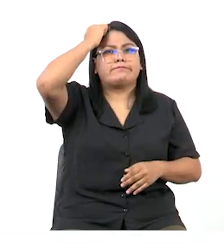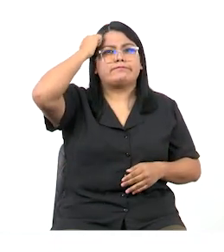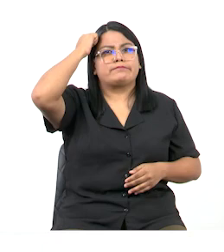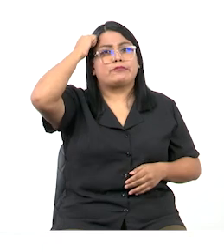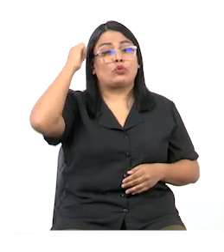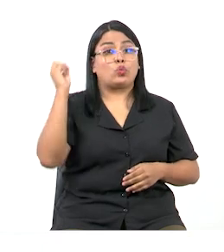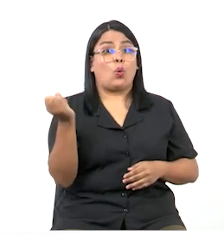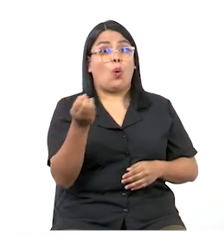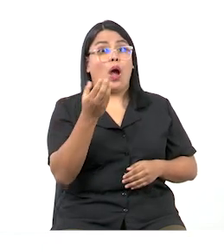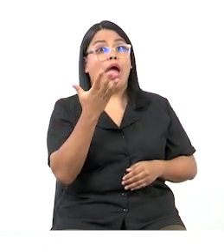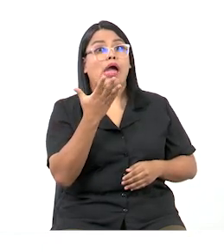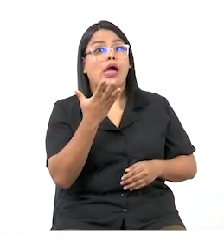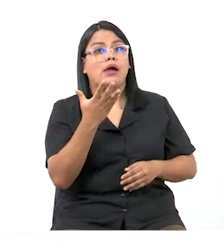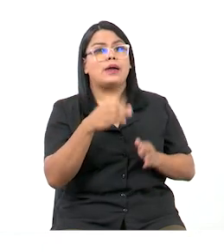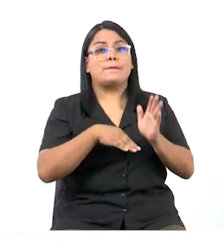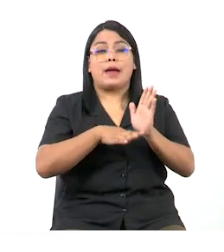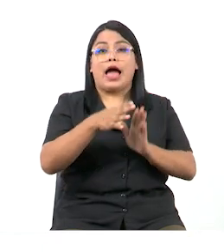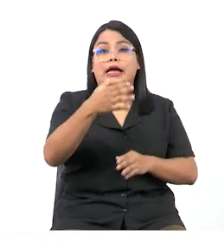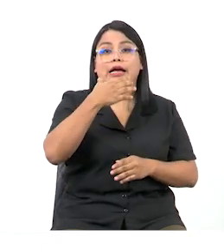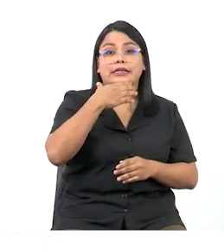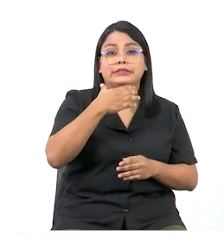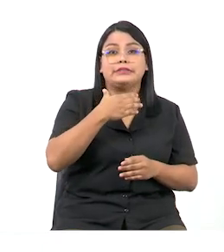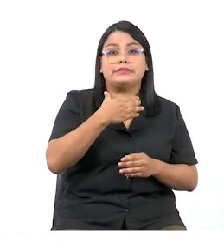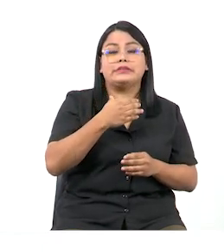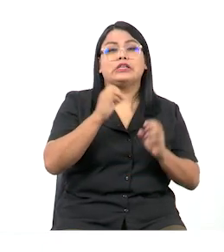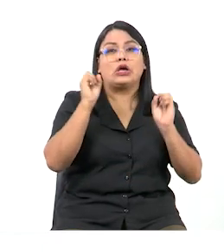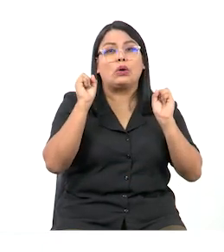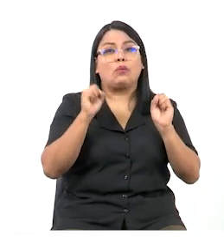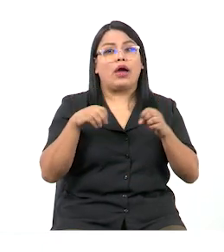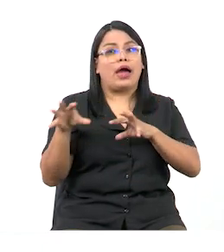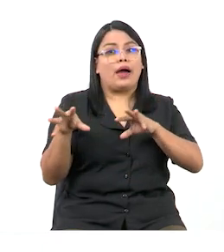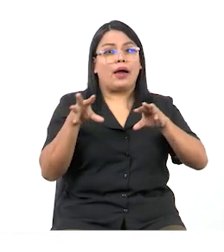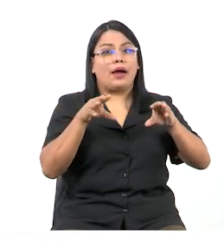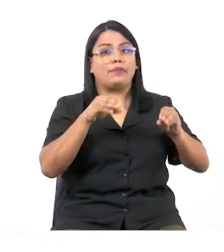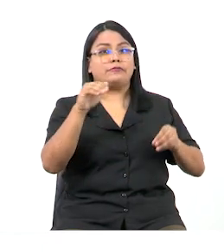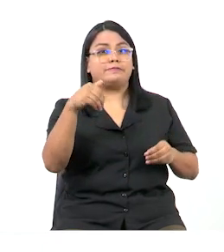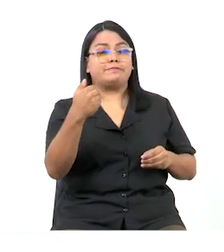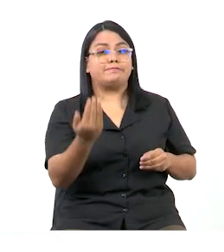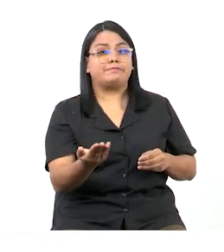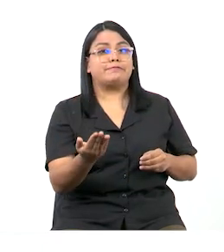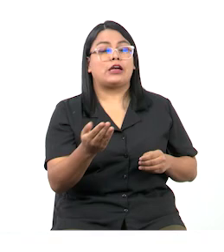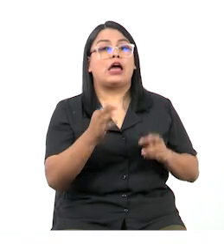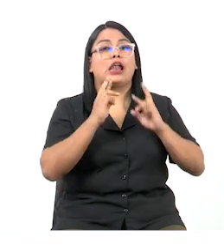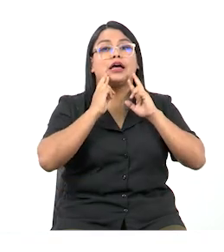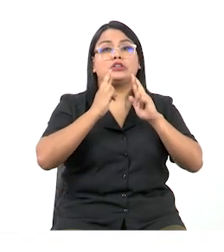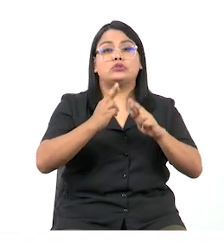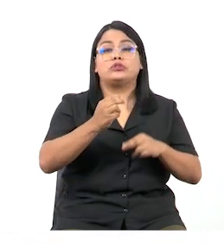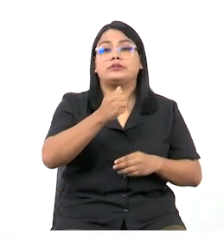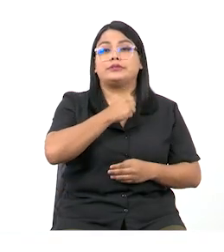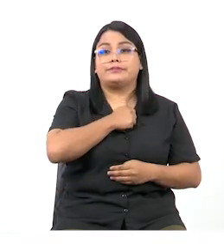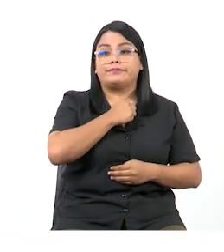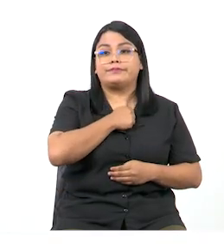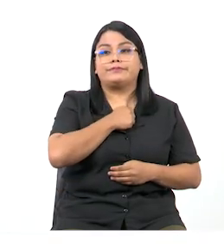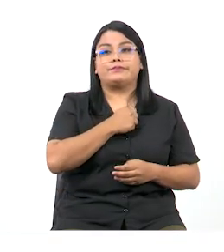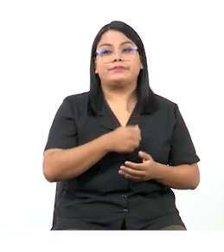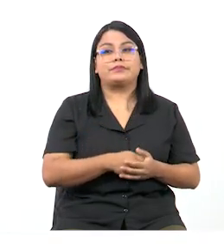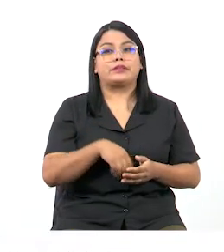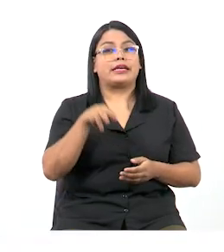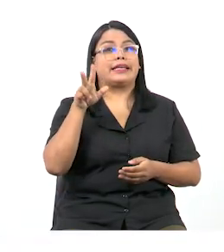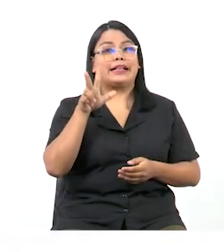de aprendizajes nuevos y cada vez más complejos que tendrán que aplicarse posteriormente en la resolución de